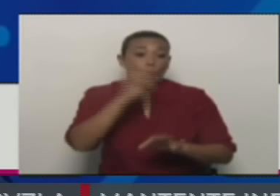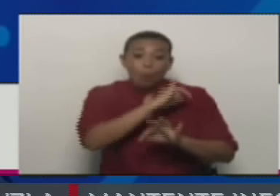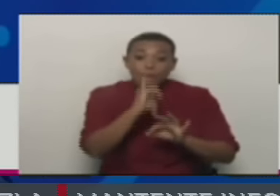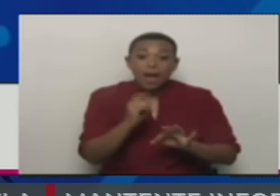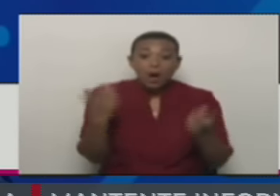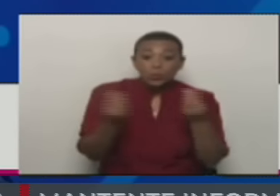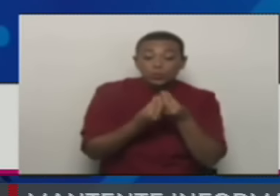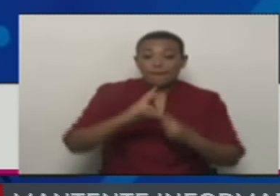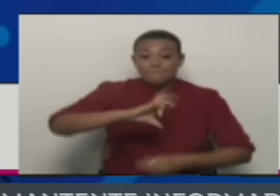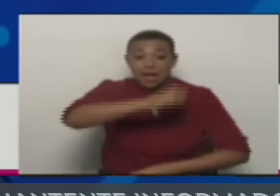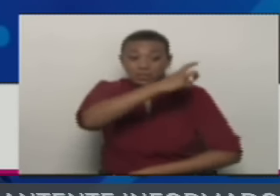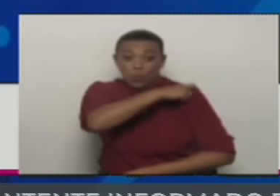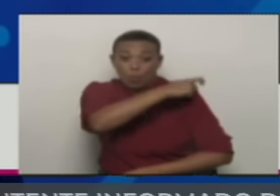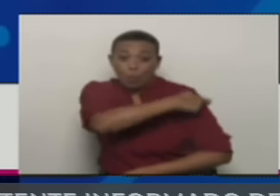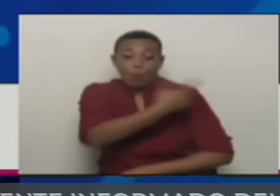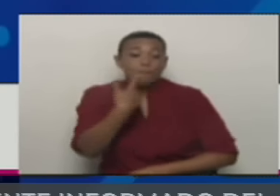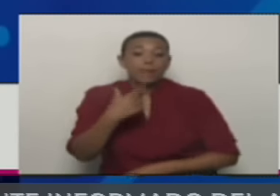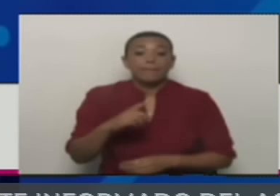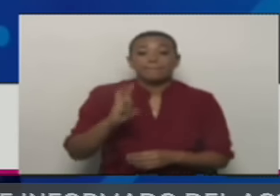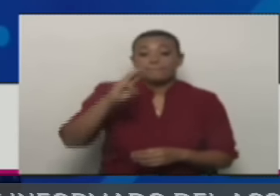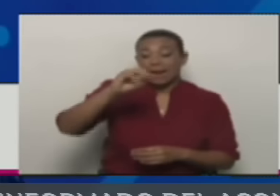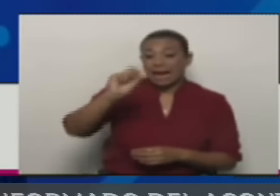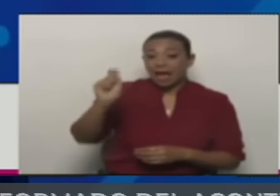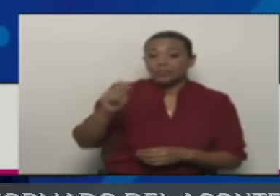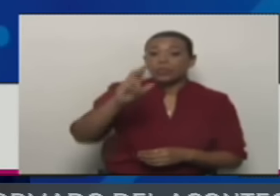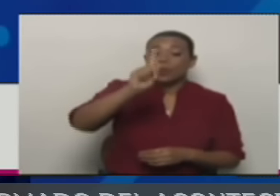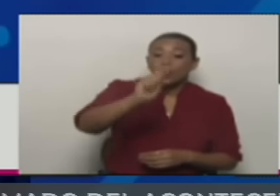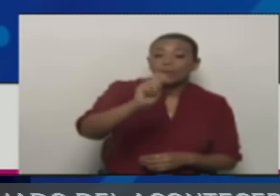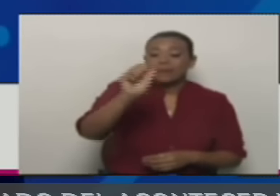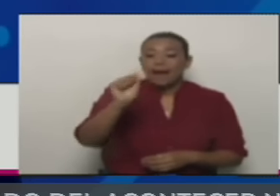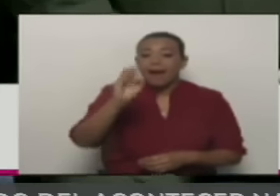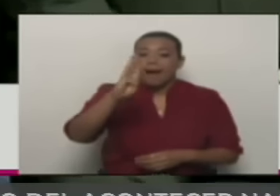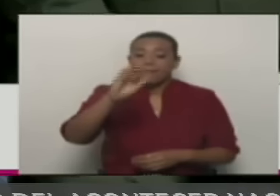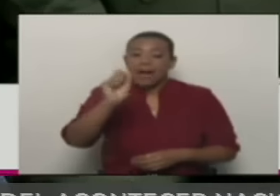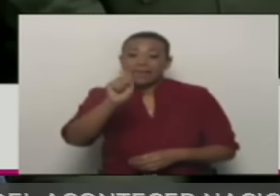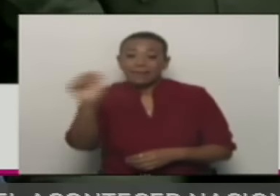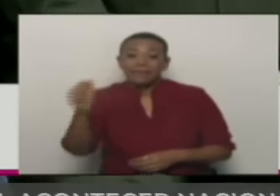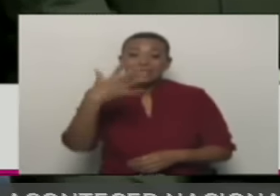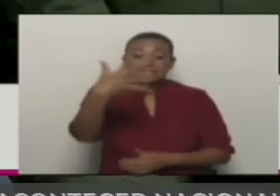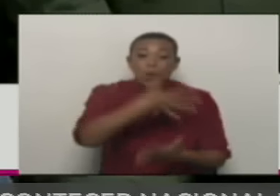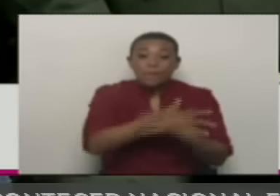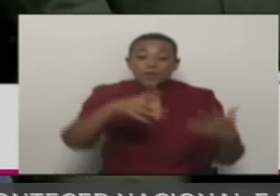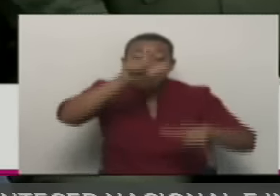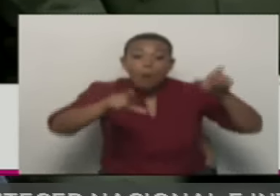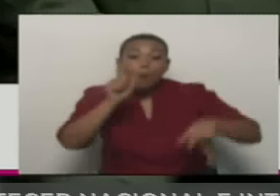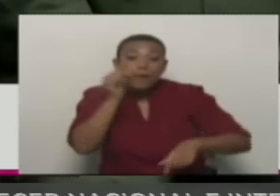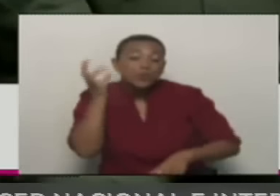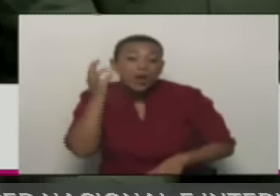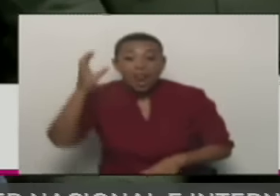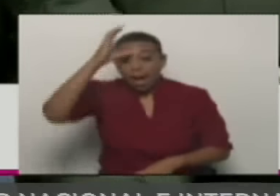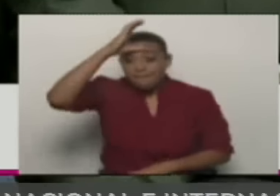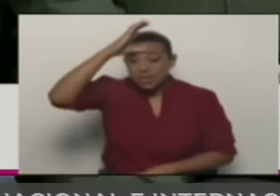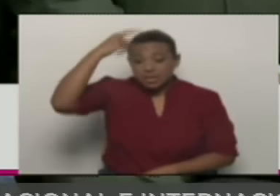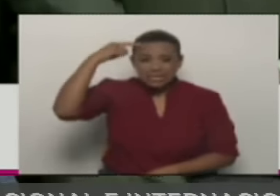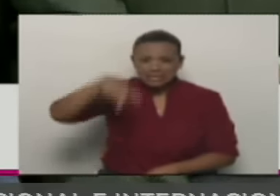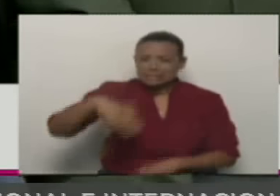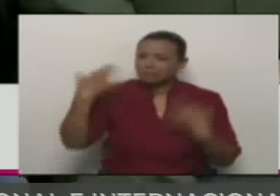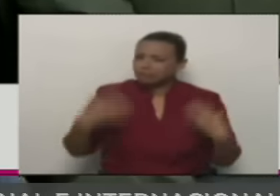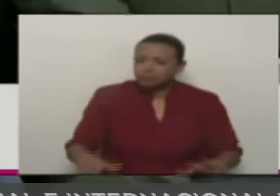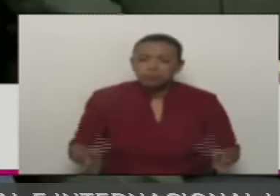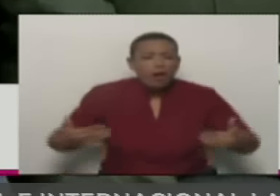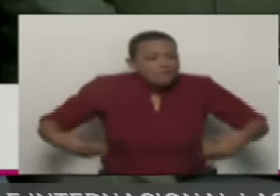el mayor general Marcano Tábata, que dirige la milicia nacional, más de 5 millones de hombres y mujeres en la milicia. Vamos a hacer